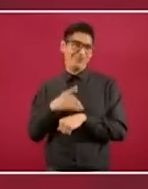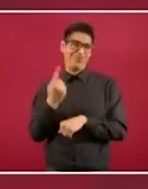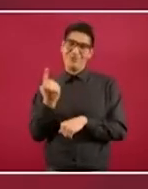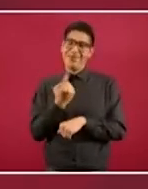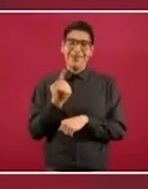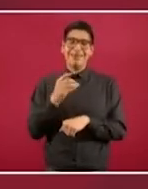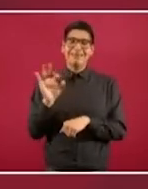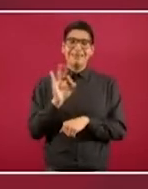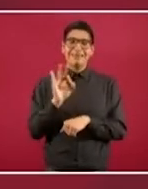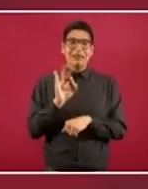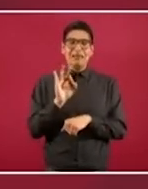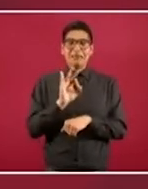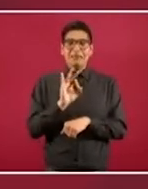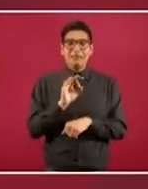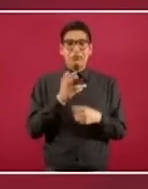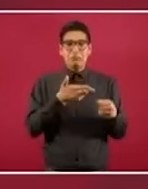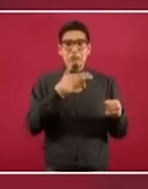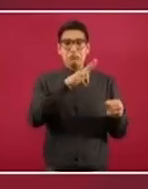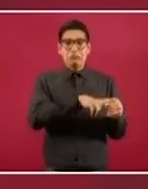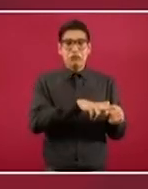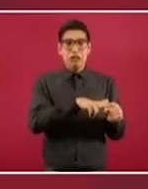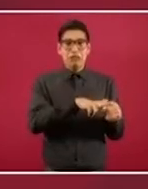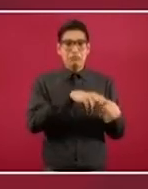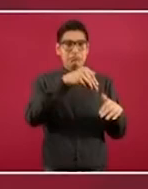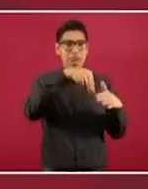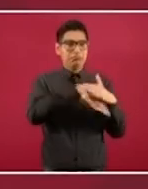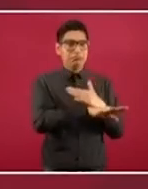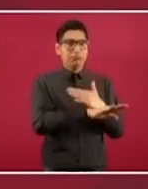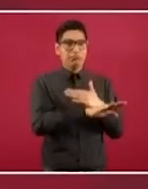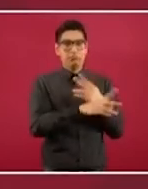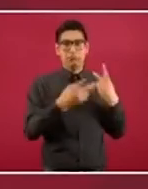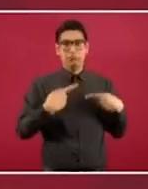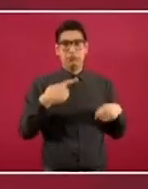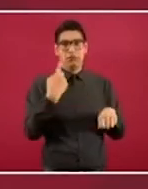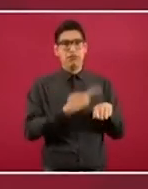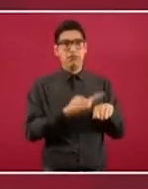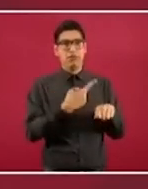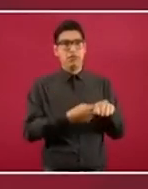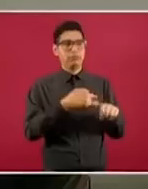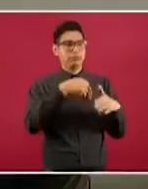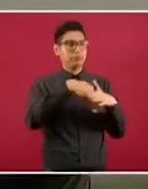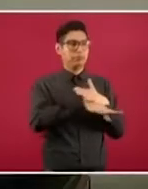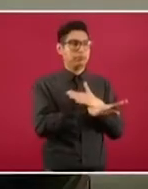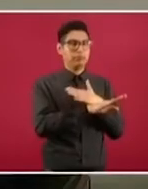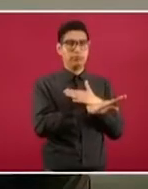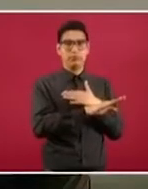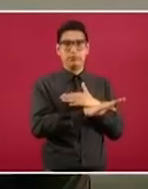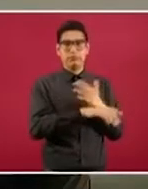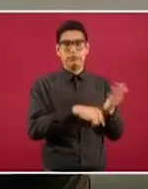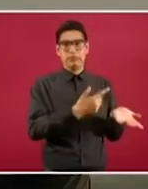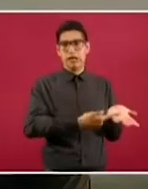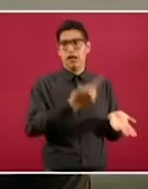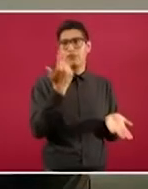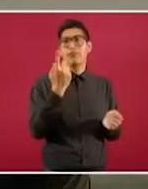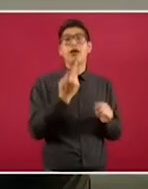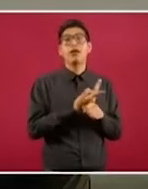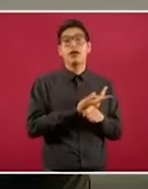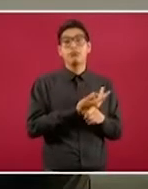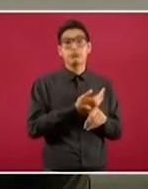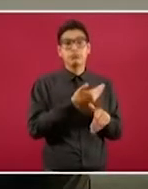una condición crítica, donde seguramente habría una mayor